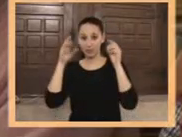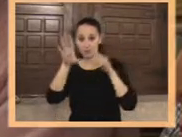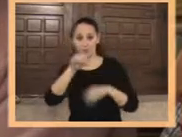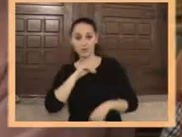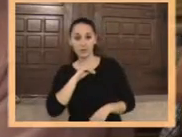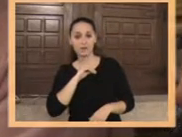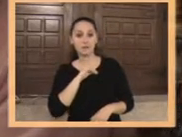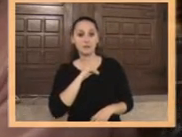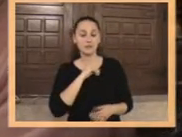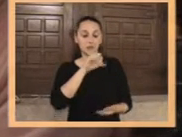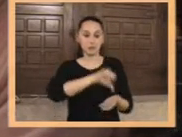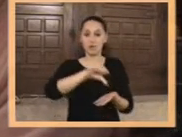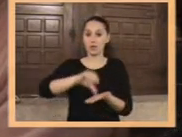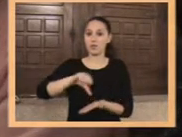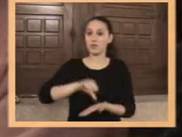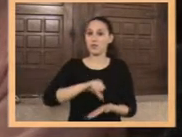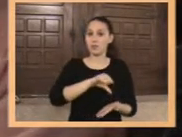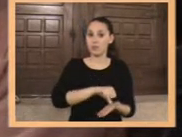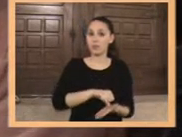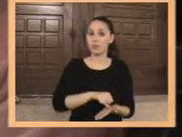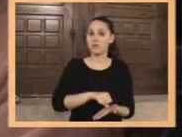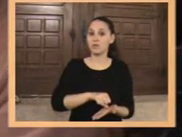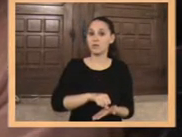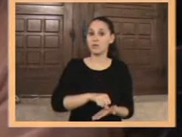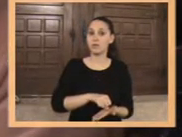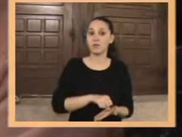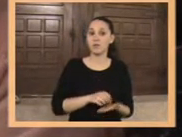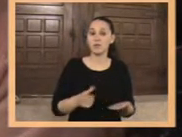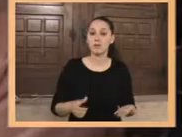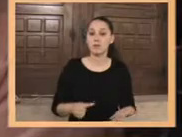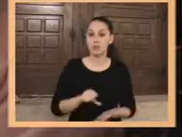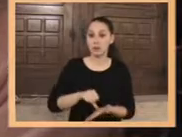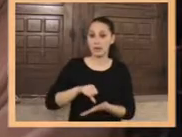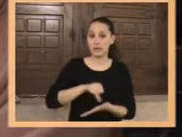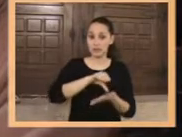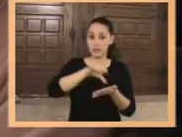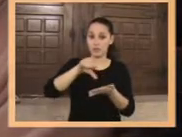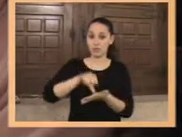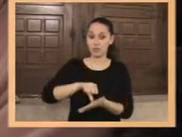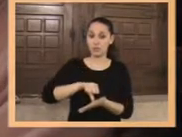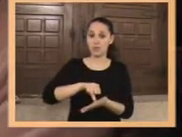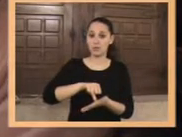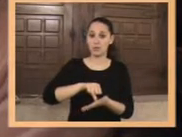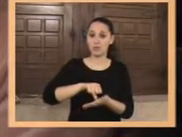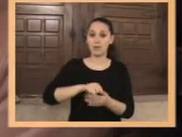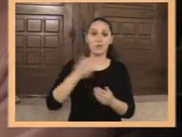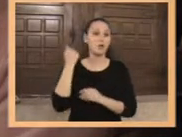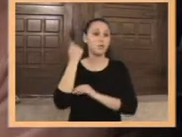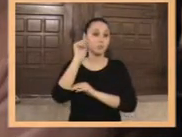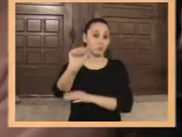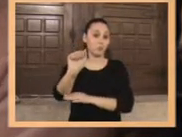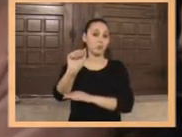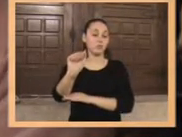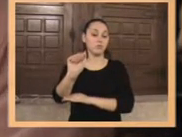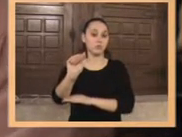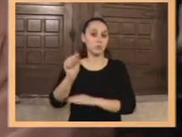desde las ciudades damos una postura de fuerza, pues precisamente a lo mejor vamos a impedir que se llegue a un consenso en la Asamblea de Extremadura. Por lo